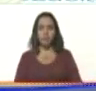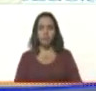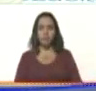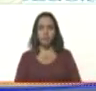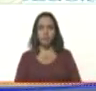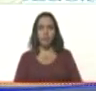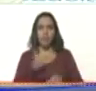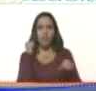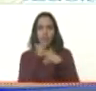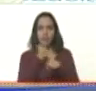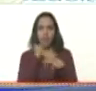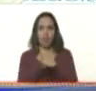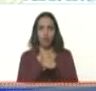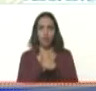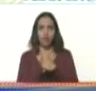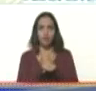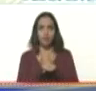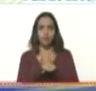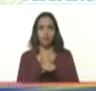Trabajo,